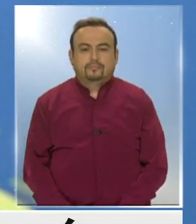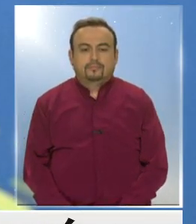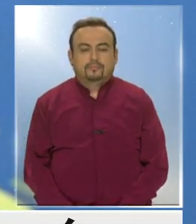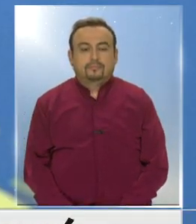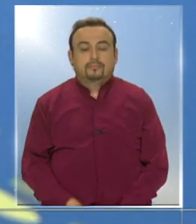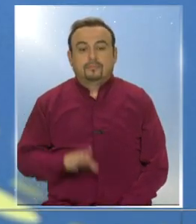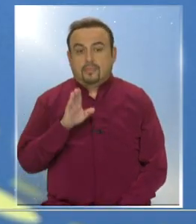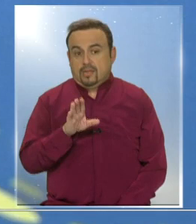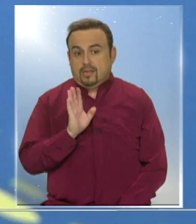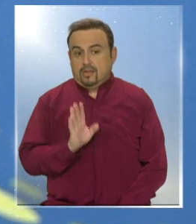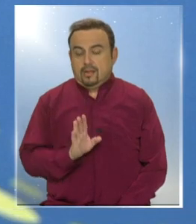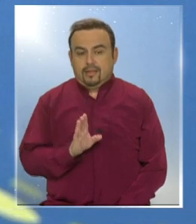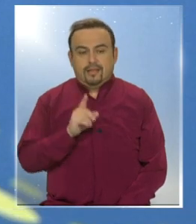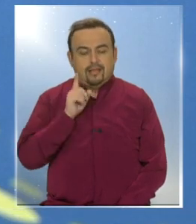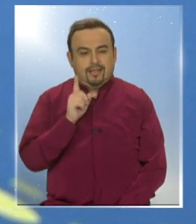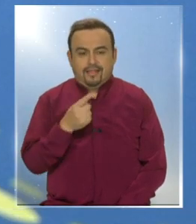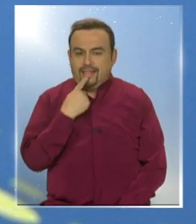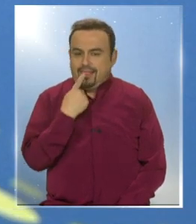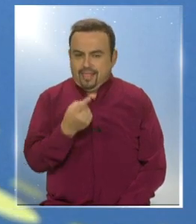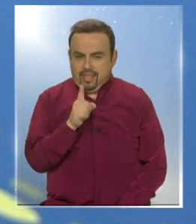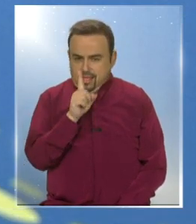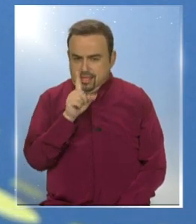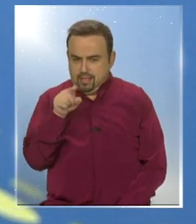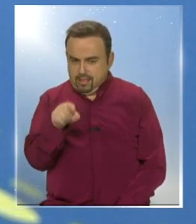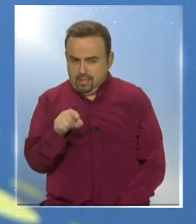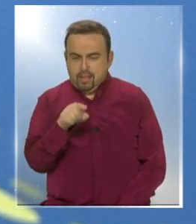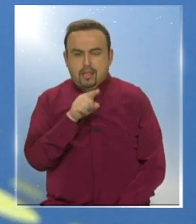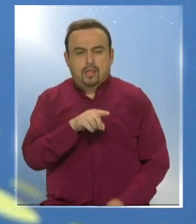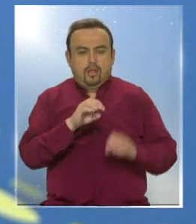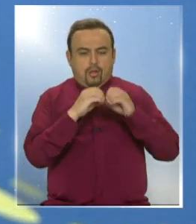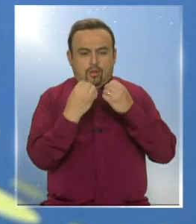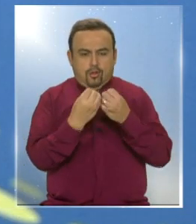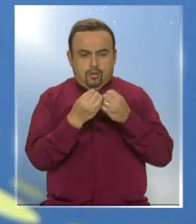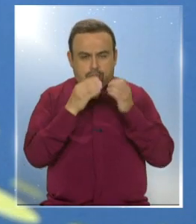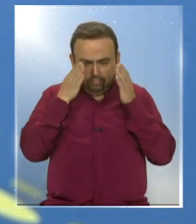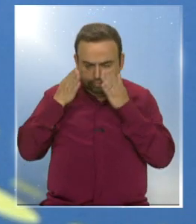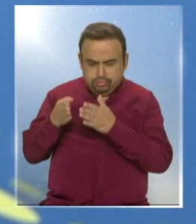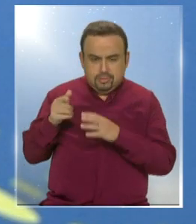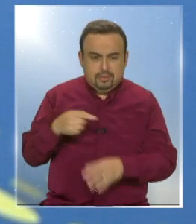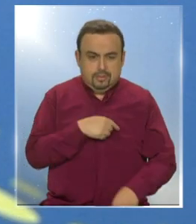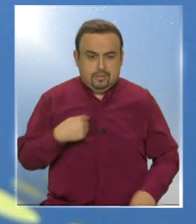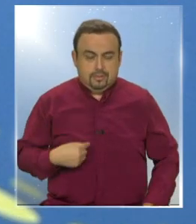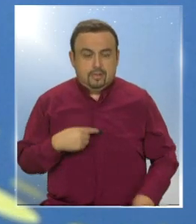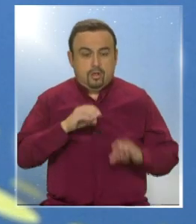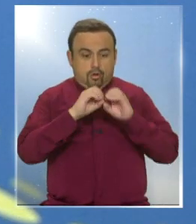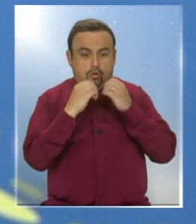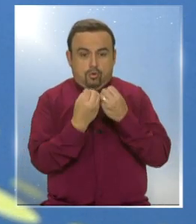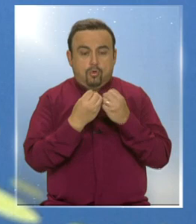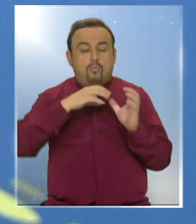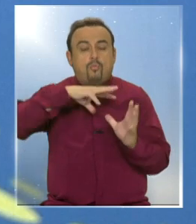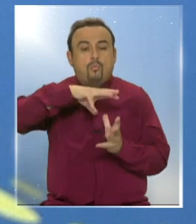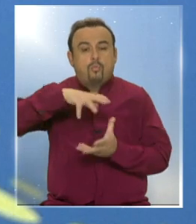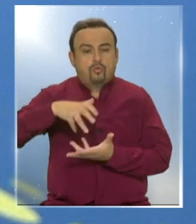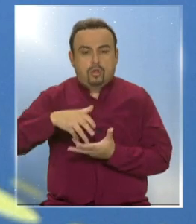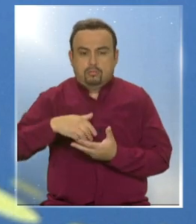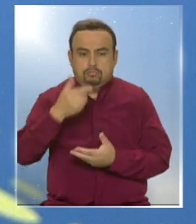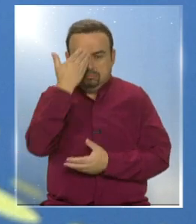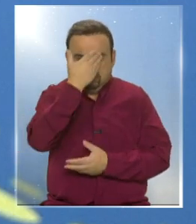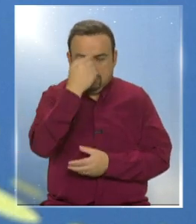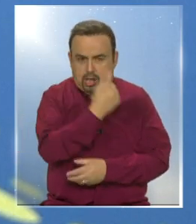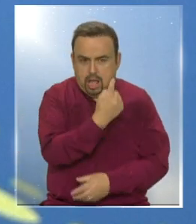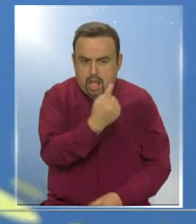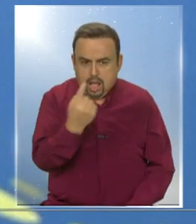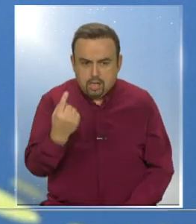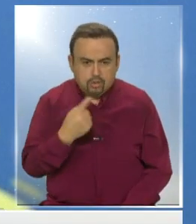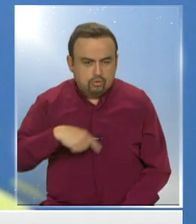En realidad es muy limitado señalar con el dedo a la OMS por centrarse en China. La OMS es un organismo global que se ocupa de los problemas